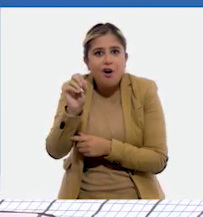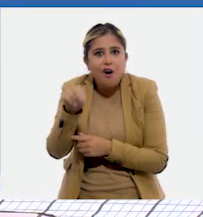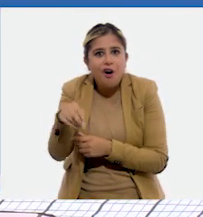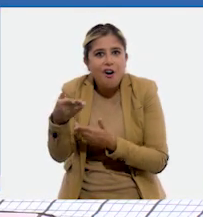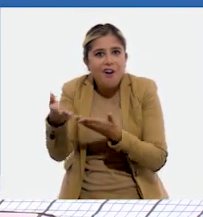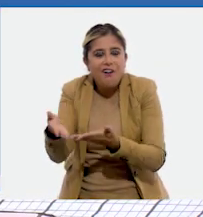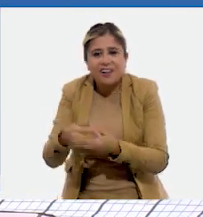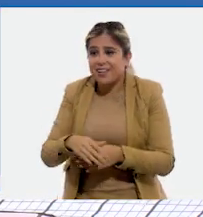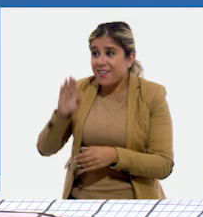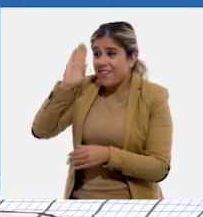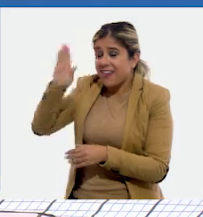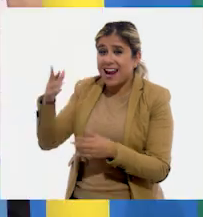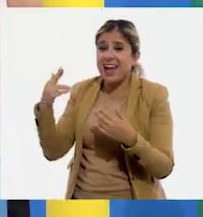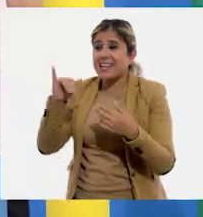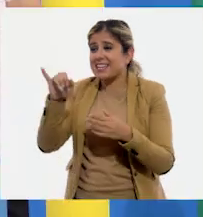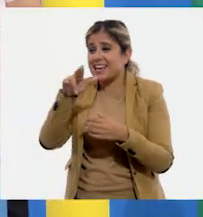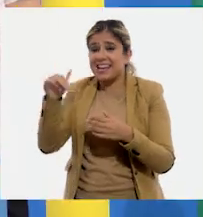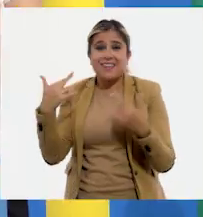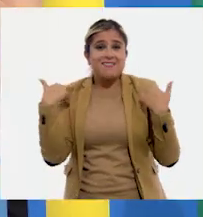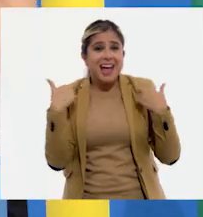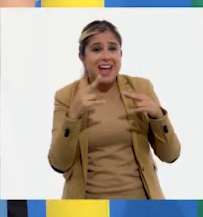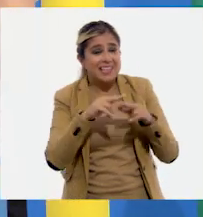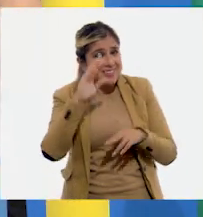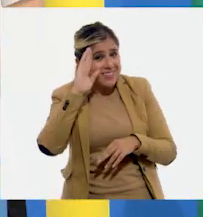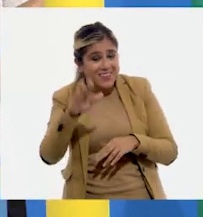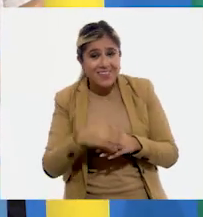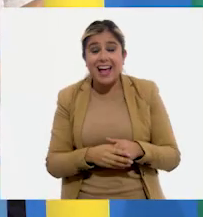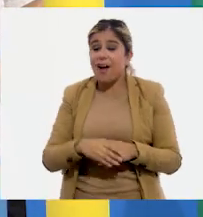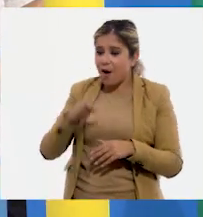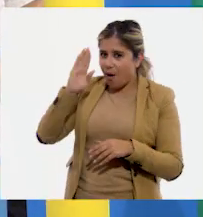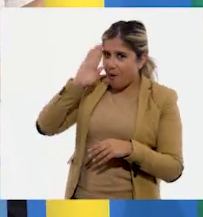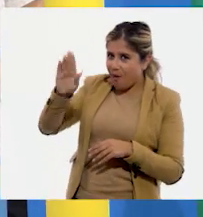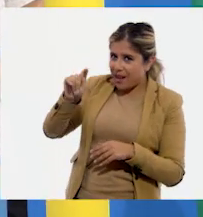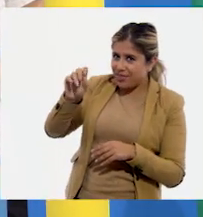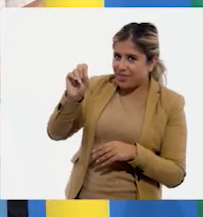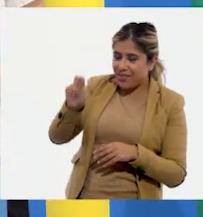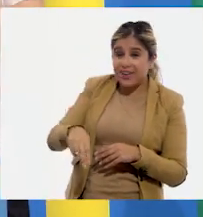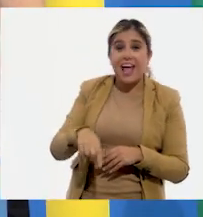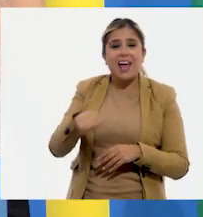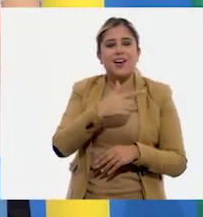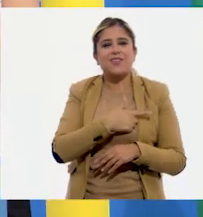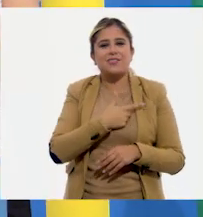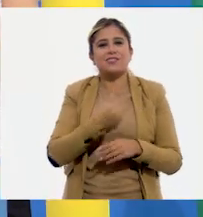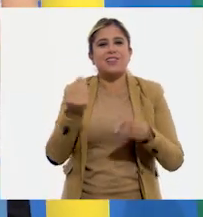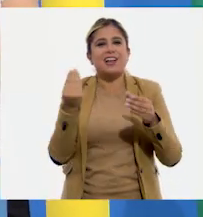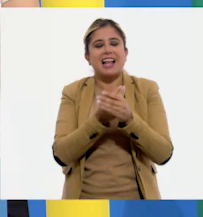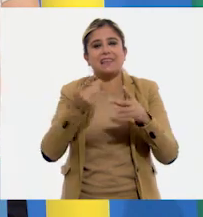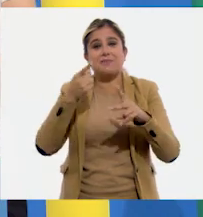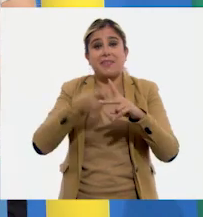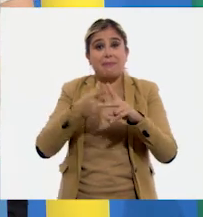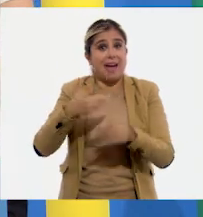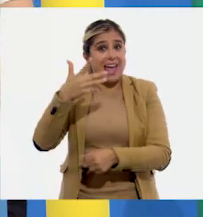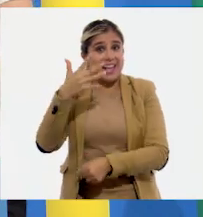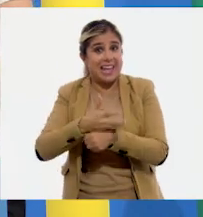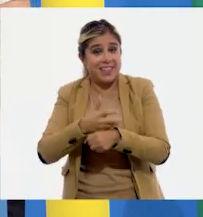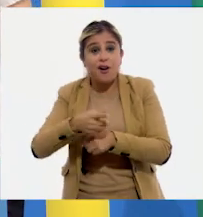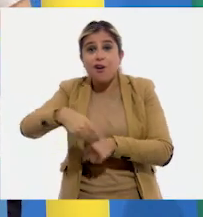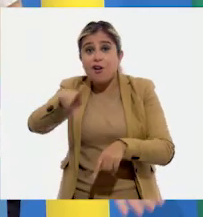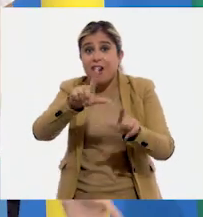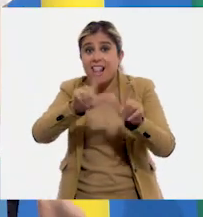Ton! Vamos a tener el gusto de estar con ustedes en esta clase de matemáticas quinto grado. ¿Ya están